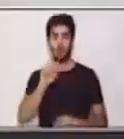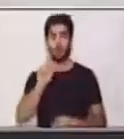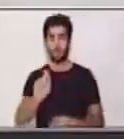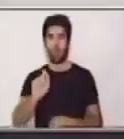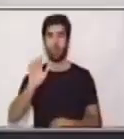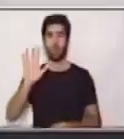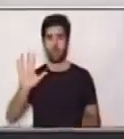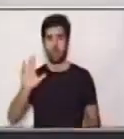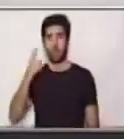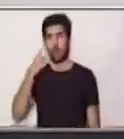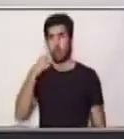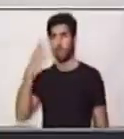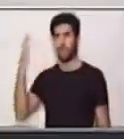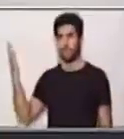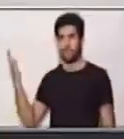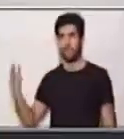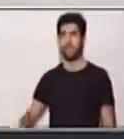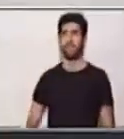44.5.